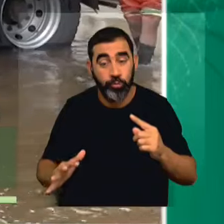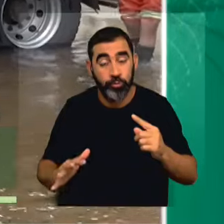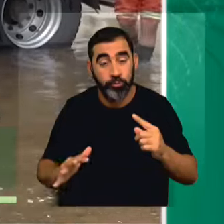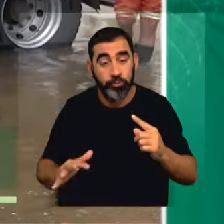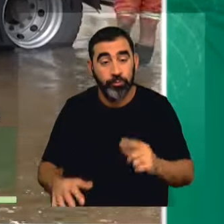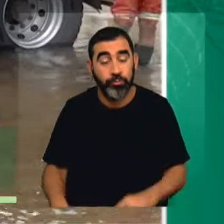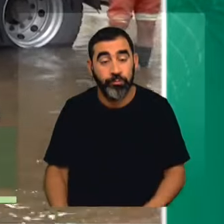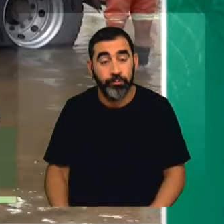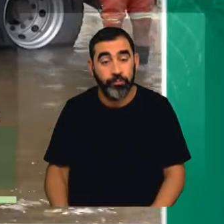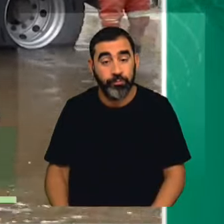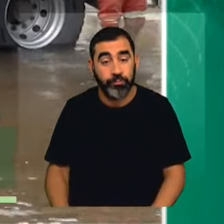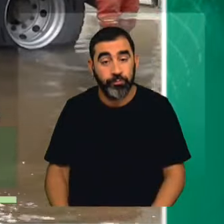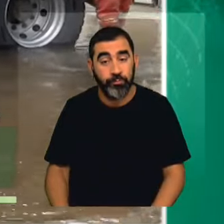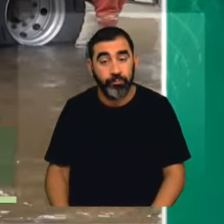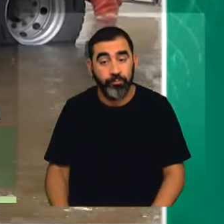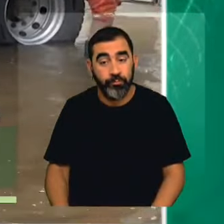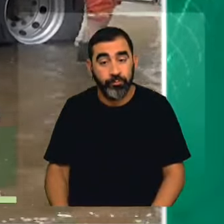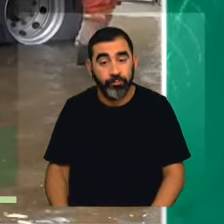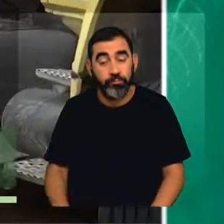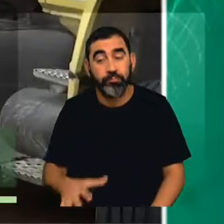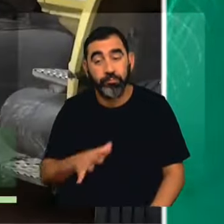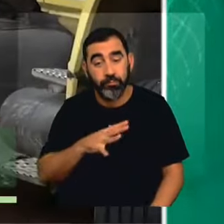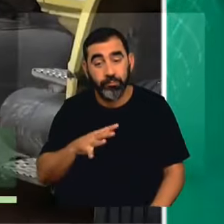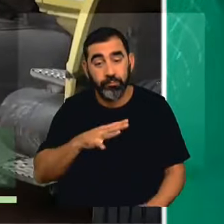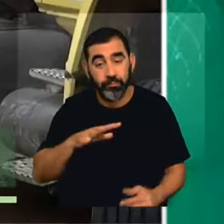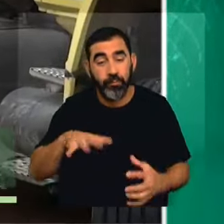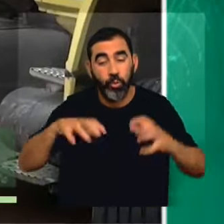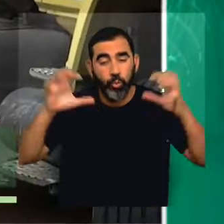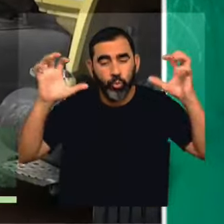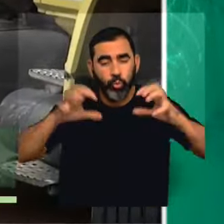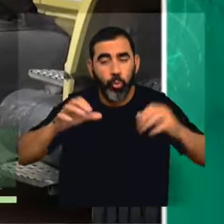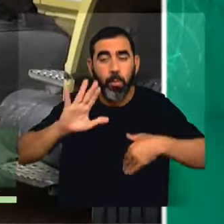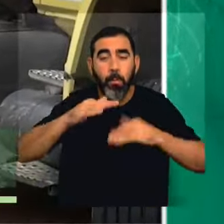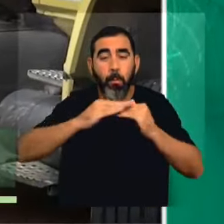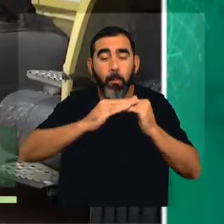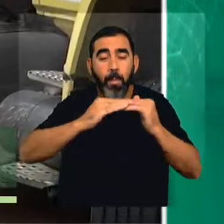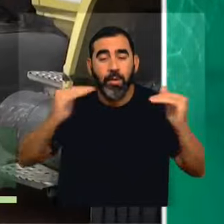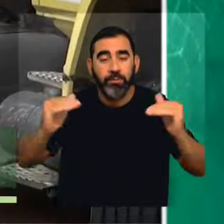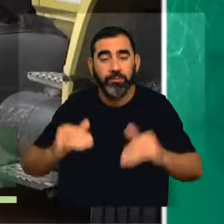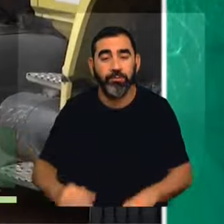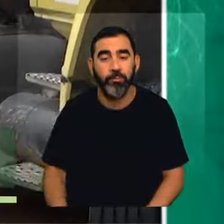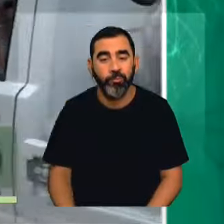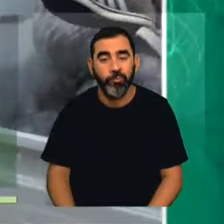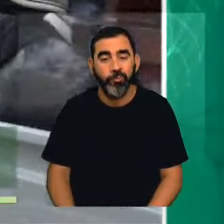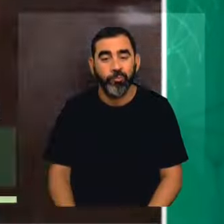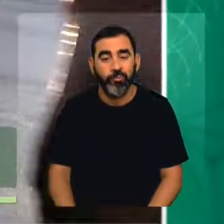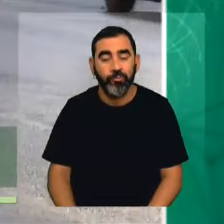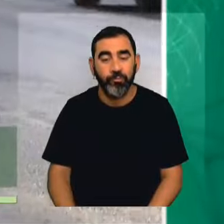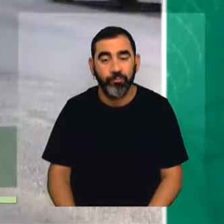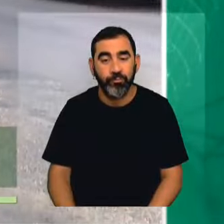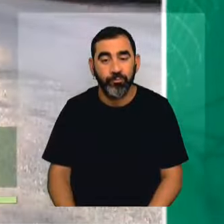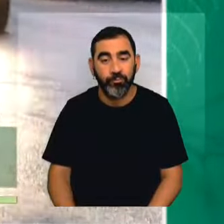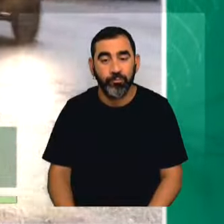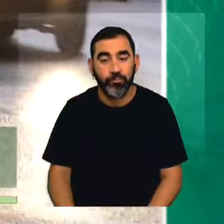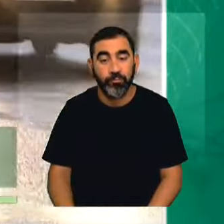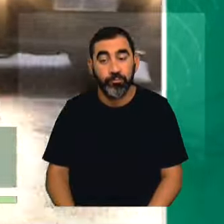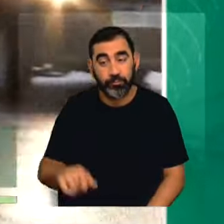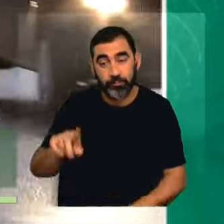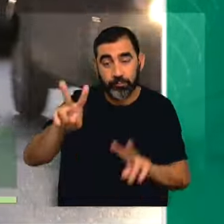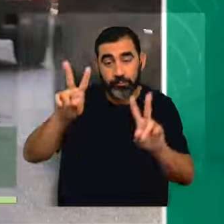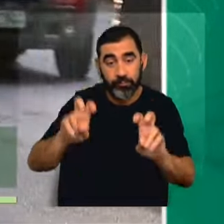este generar las condiciones para que lleva más que lo normal mm sí a ese fenómeno del niño que